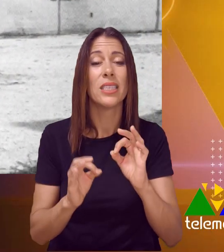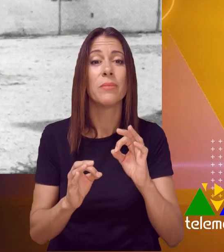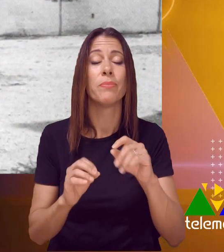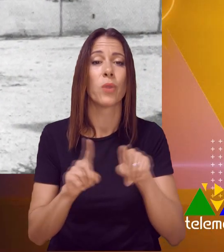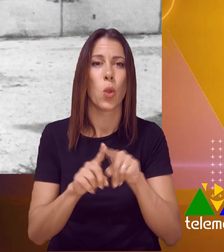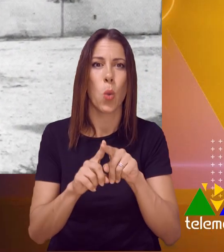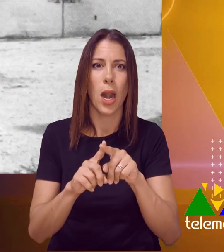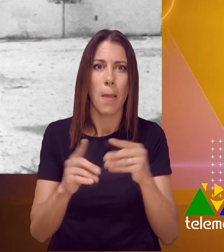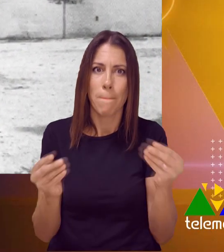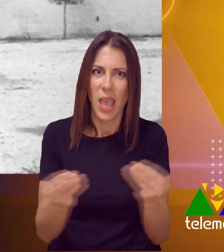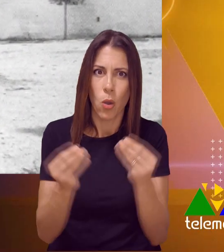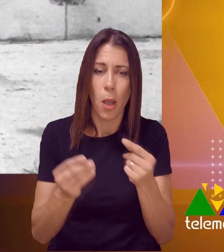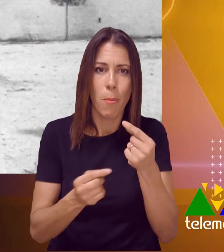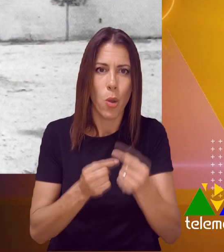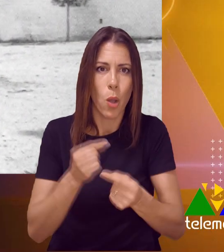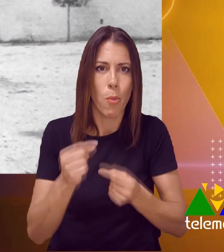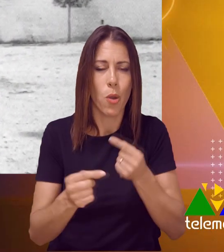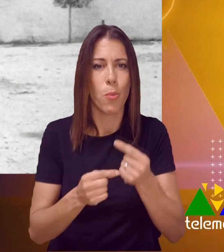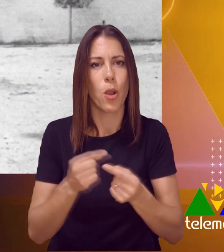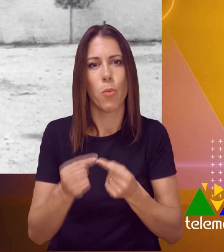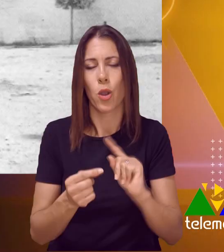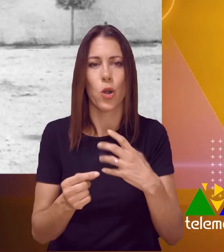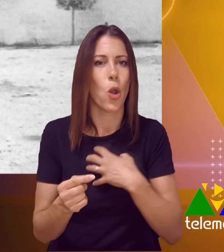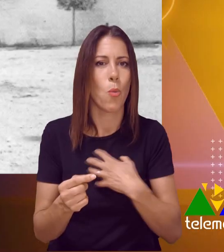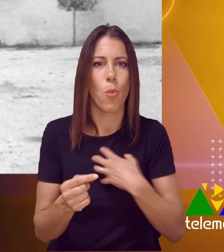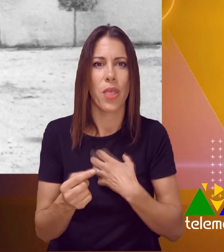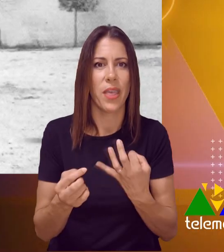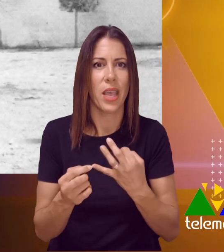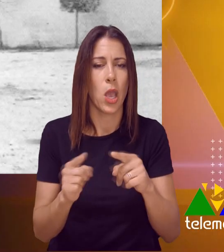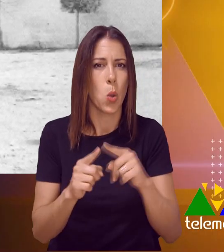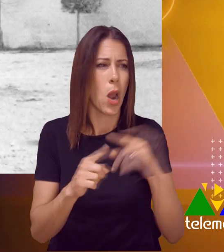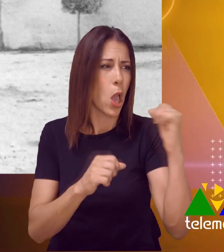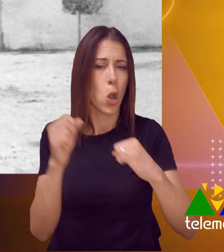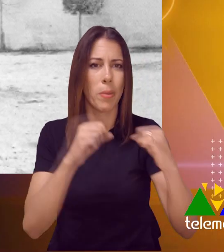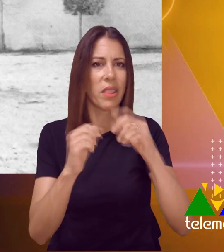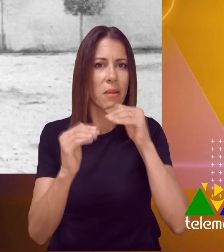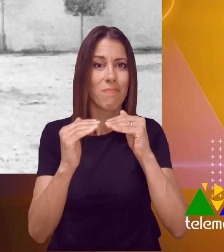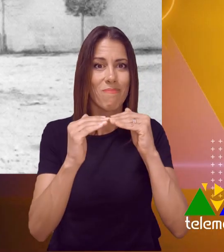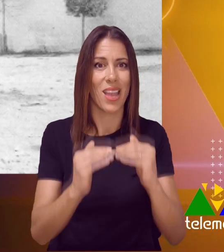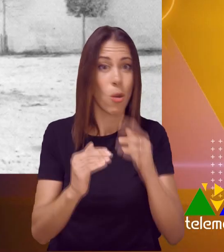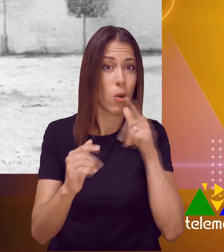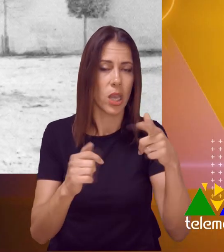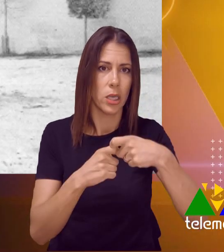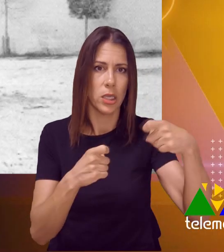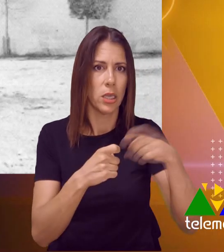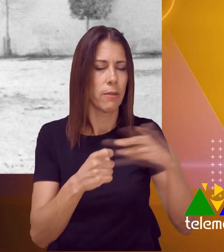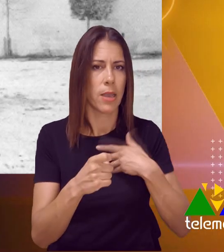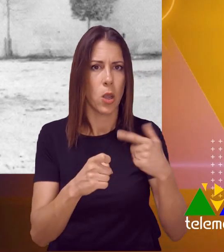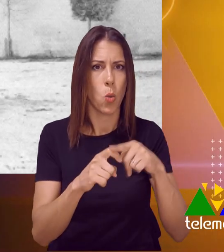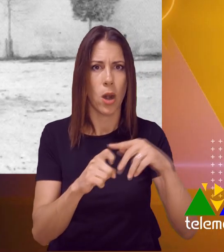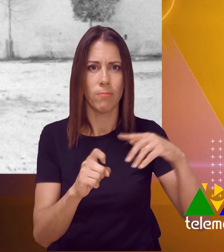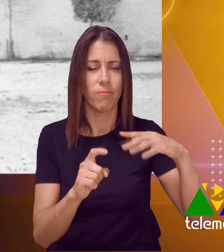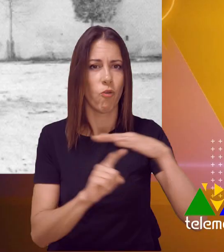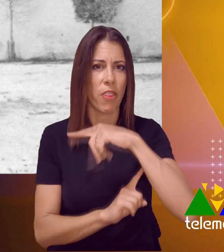precios mejoraron mucho, y ya no se pudo hacer esa labor de monopolio que la Sociedad General Azucarera implantó